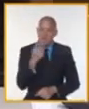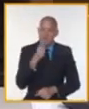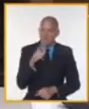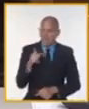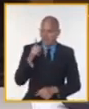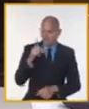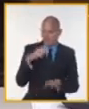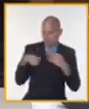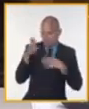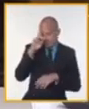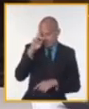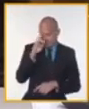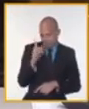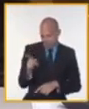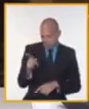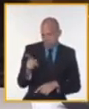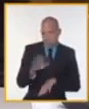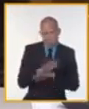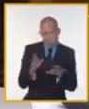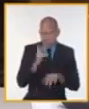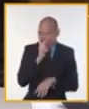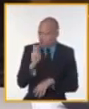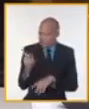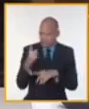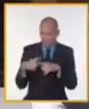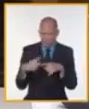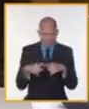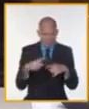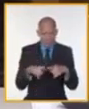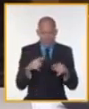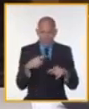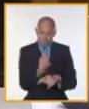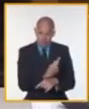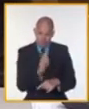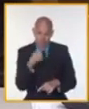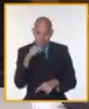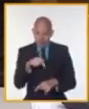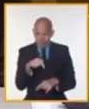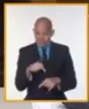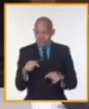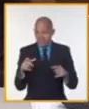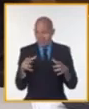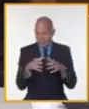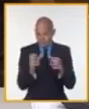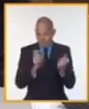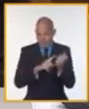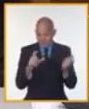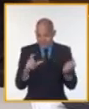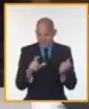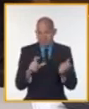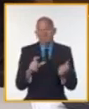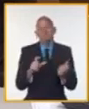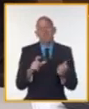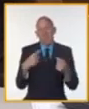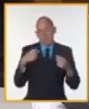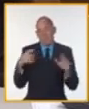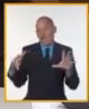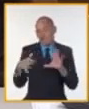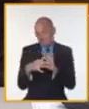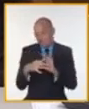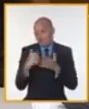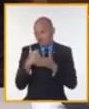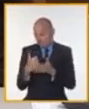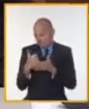Pública viene atendiendo, y nosotros desde el partido tenemos que insistir en el papel que le toca a la militancia del partido,